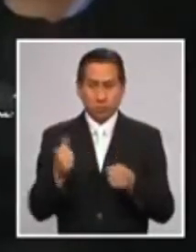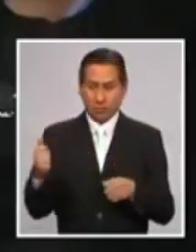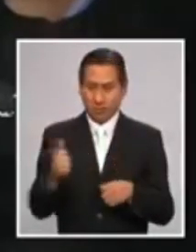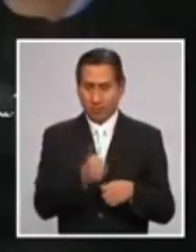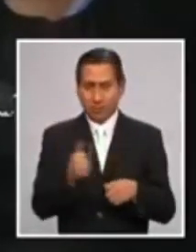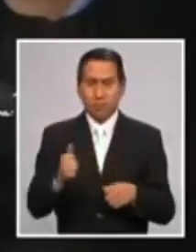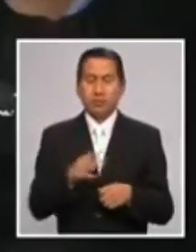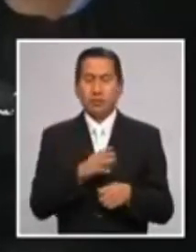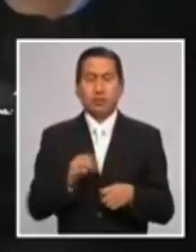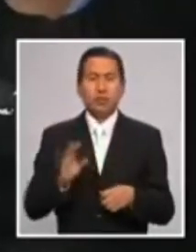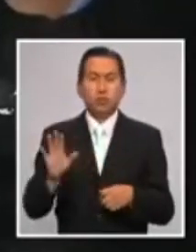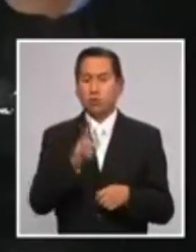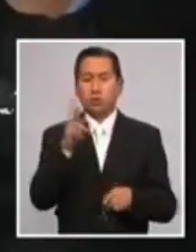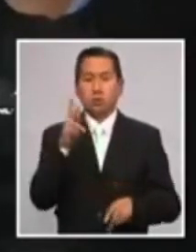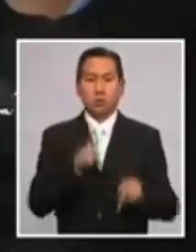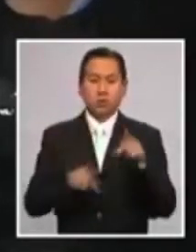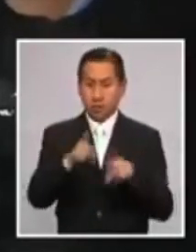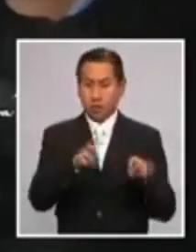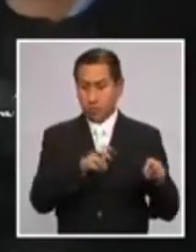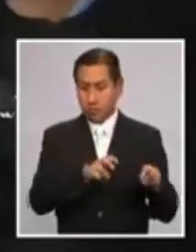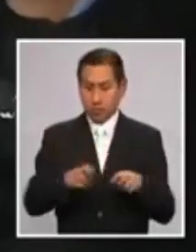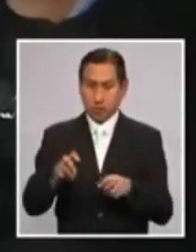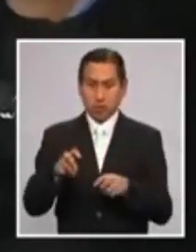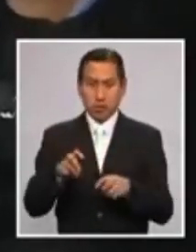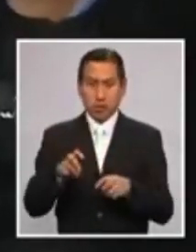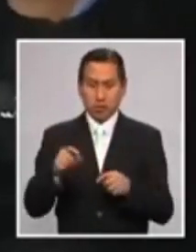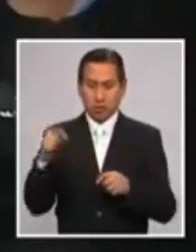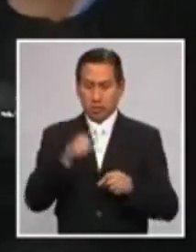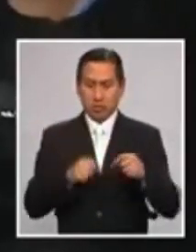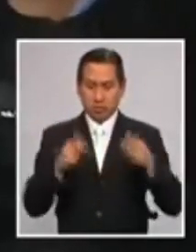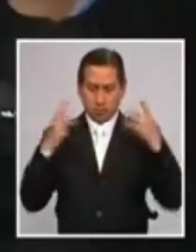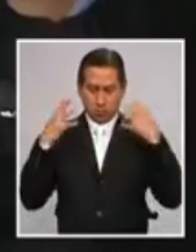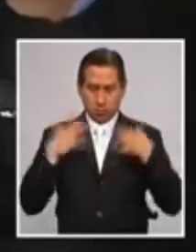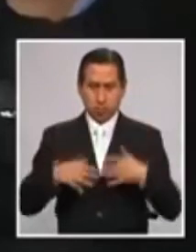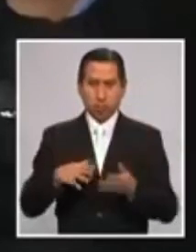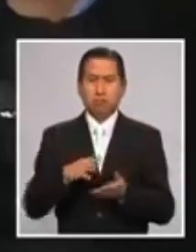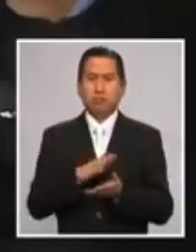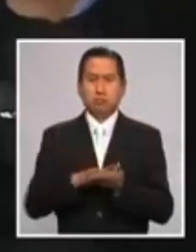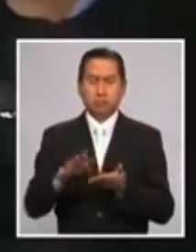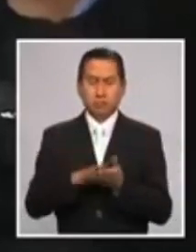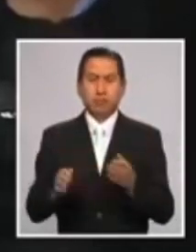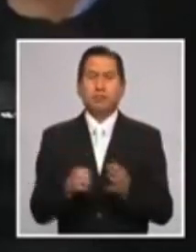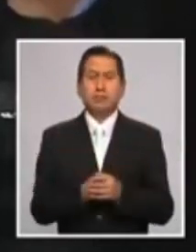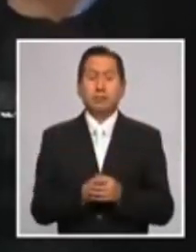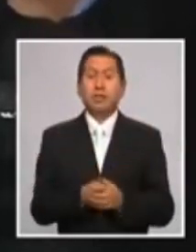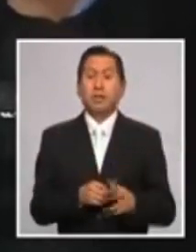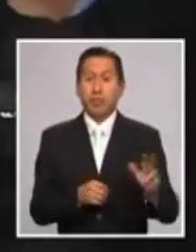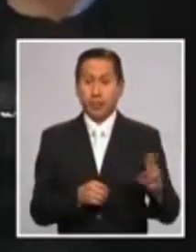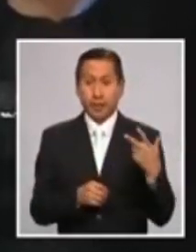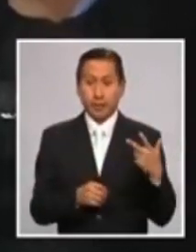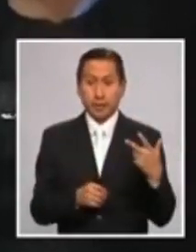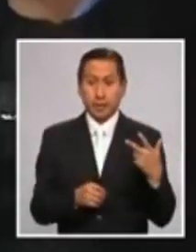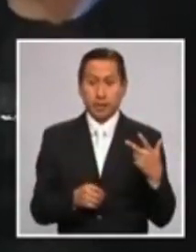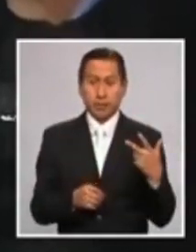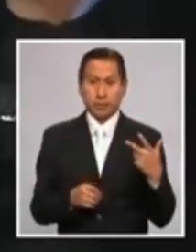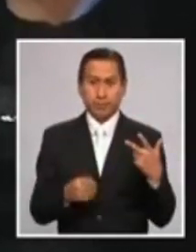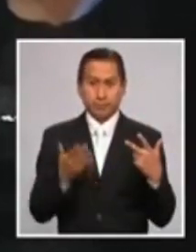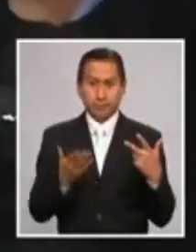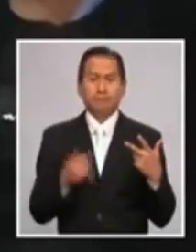las personas que ingresen. Como tercer punto,